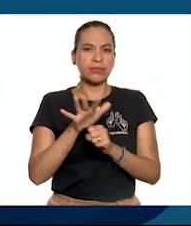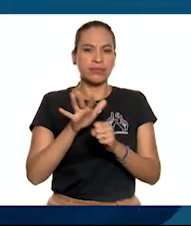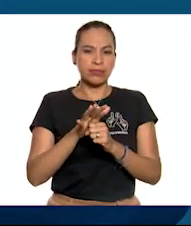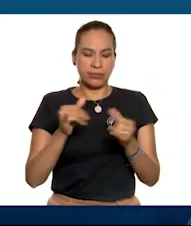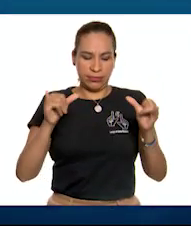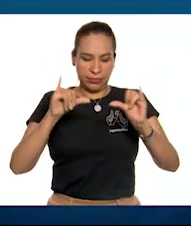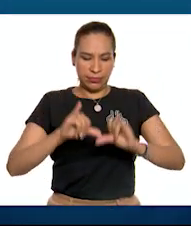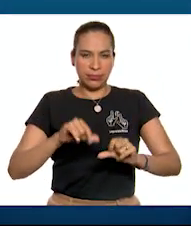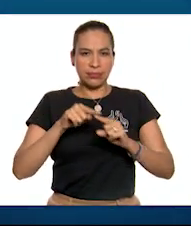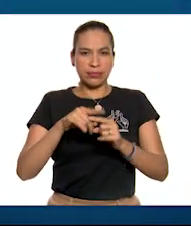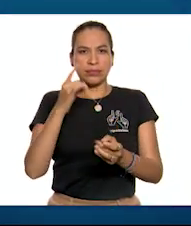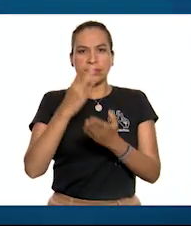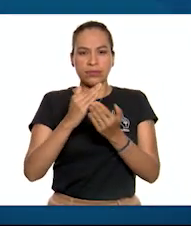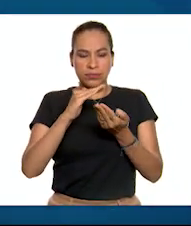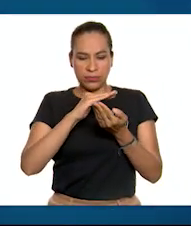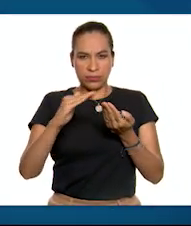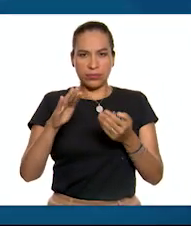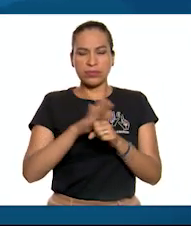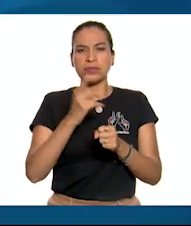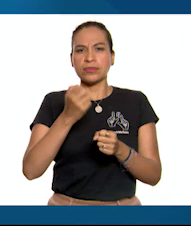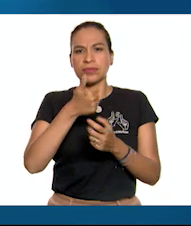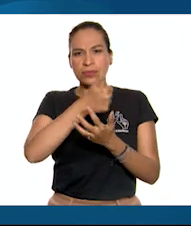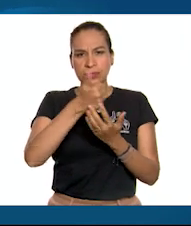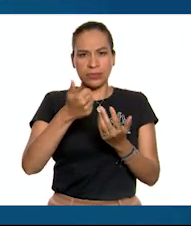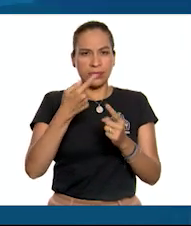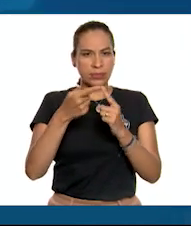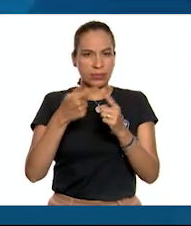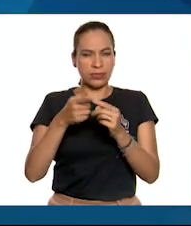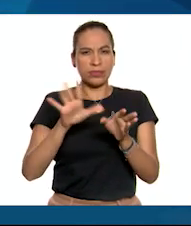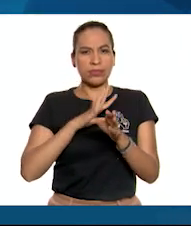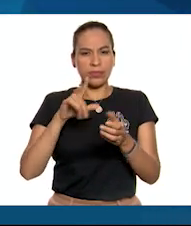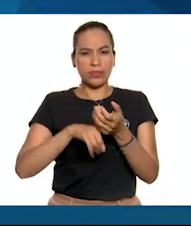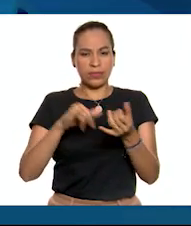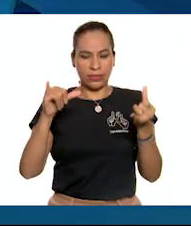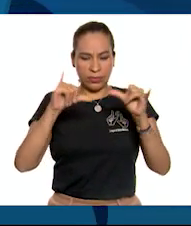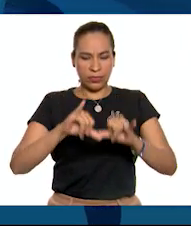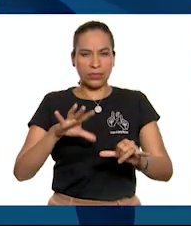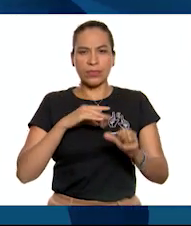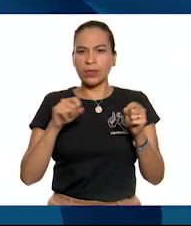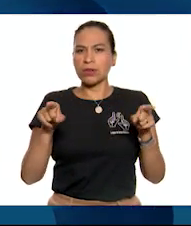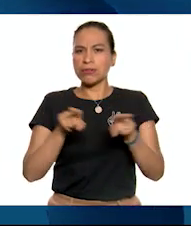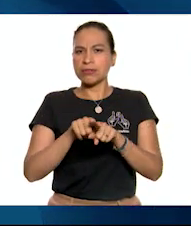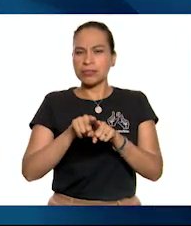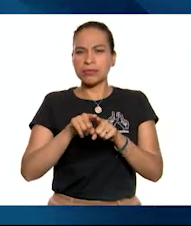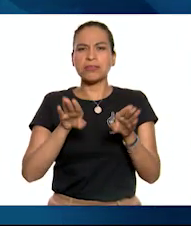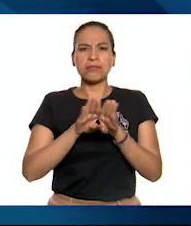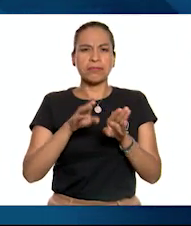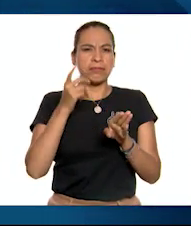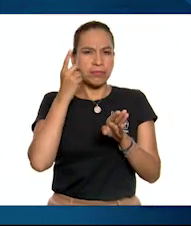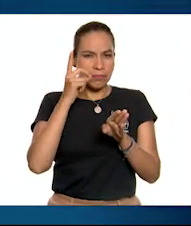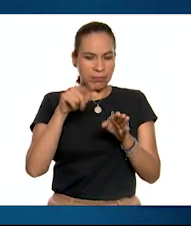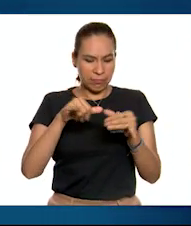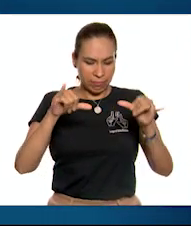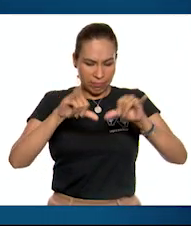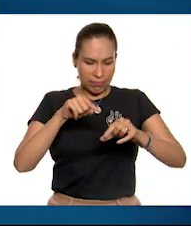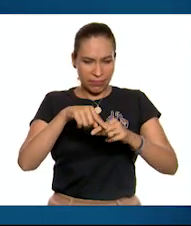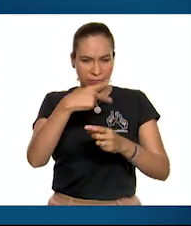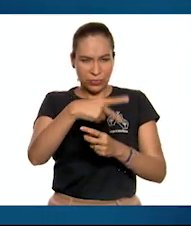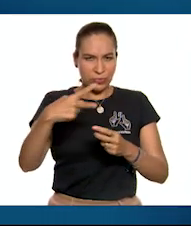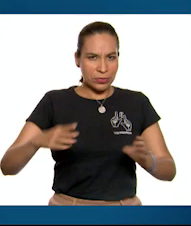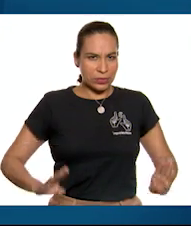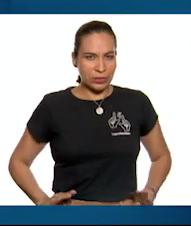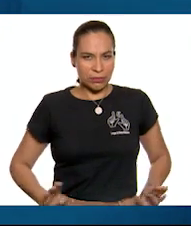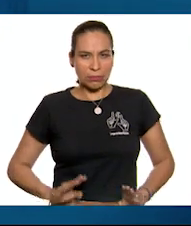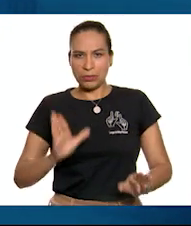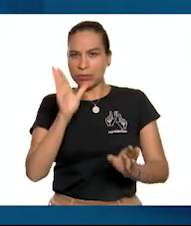la composición es uniforme, ya que en cada parte de la solución posee las mismas propiedades. Y sus componentes